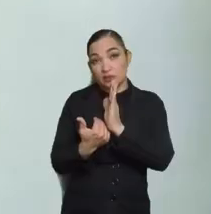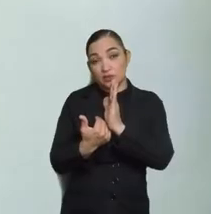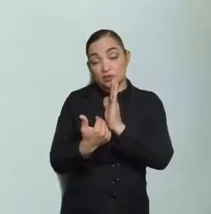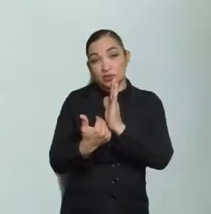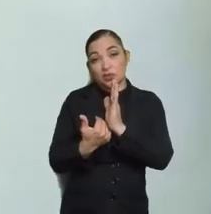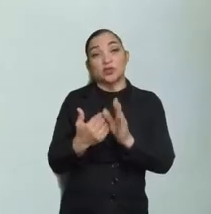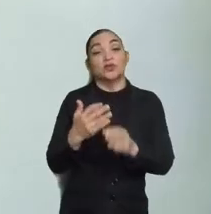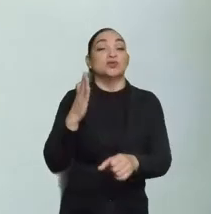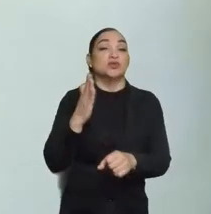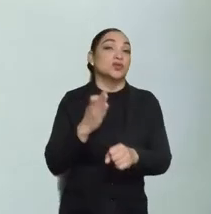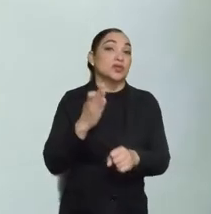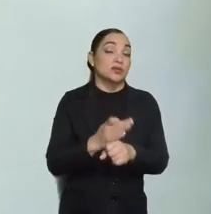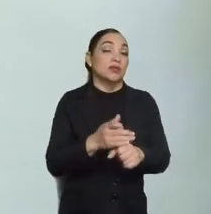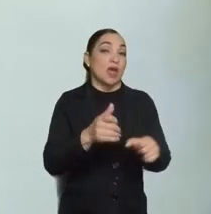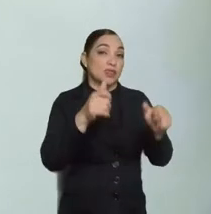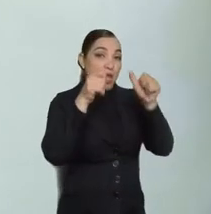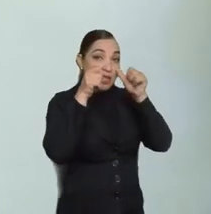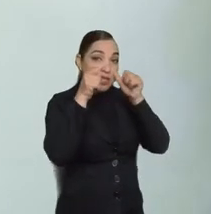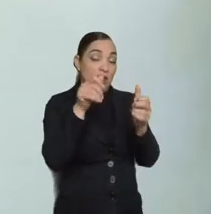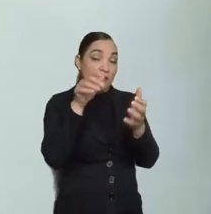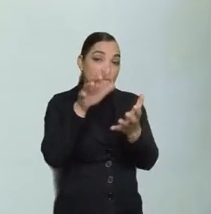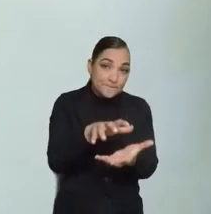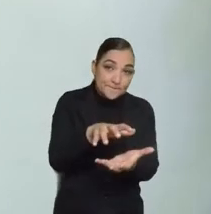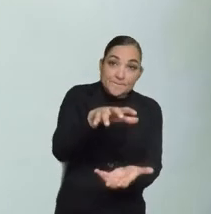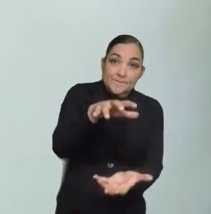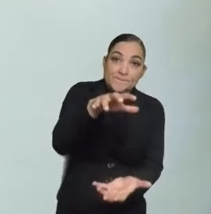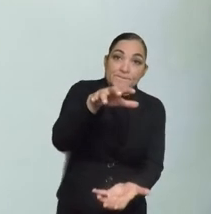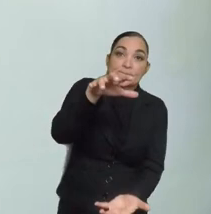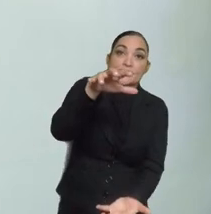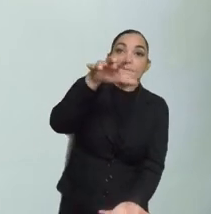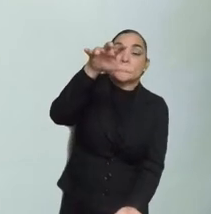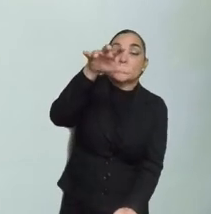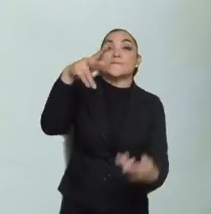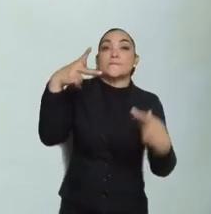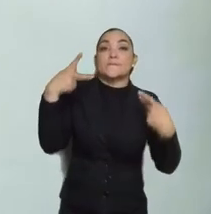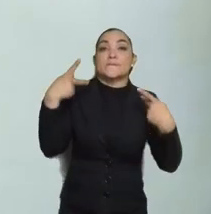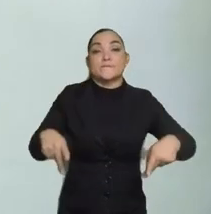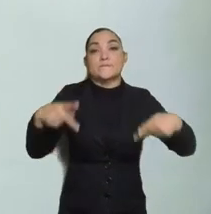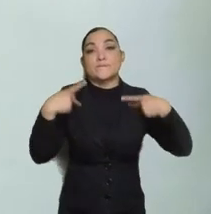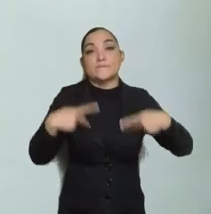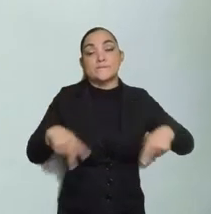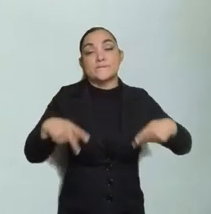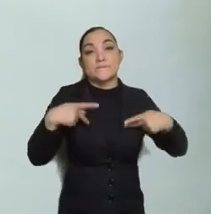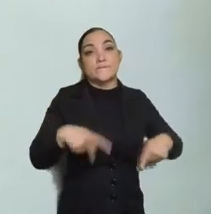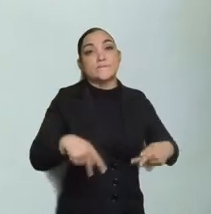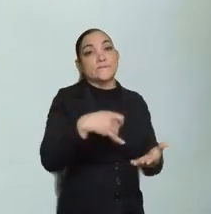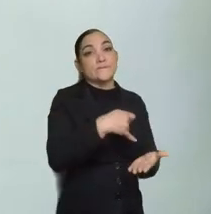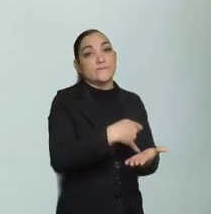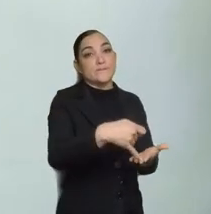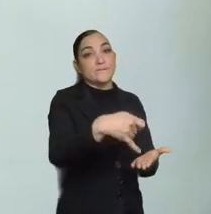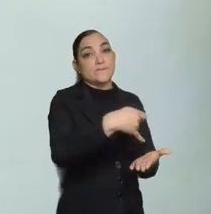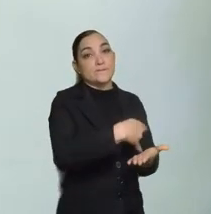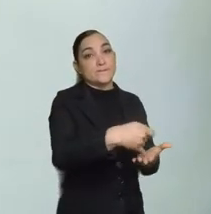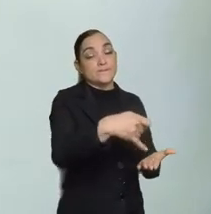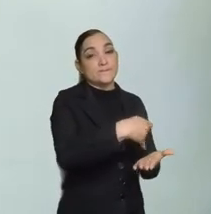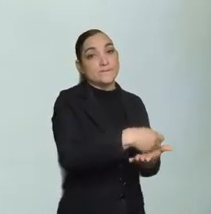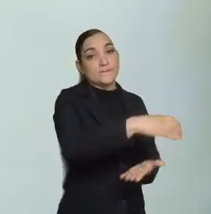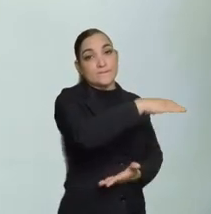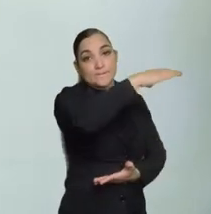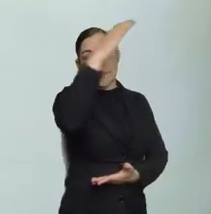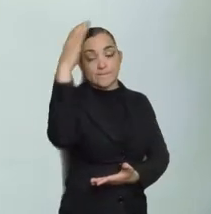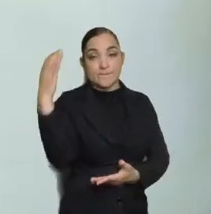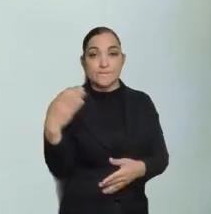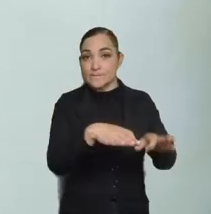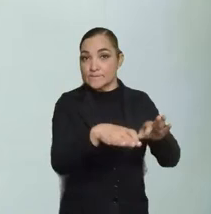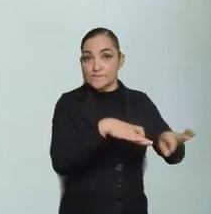gran cantidad de productores que ya están regularizados y con eso vamos a trabajar.